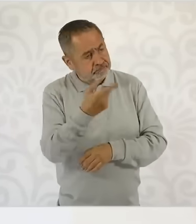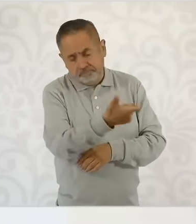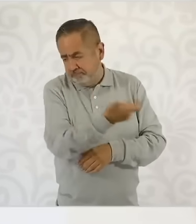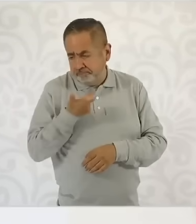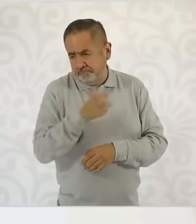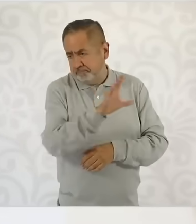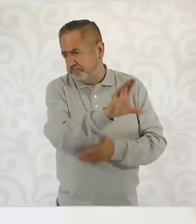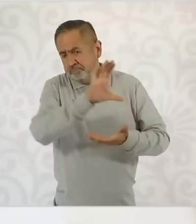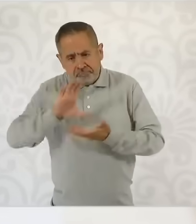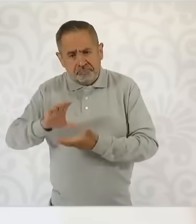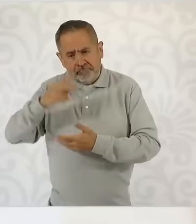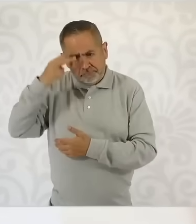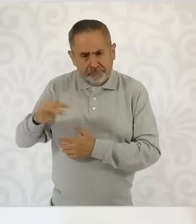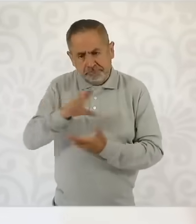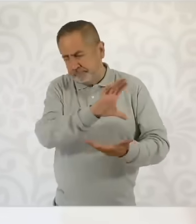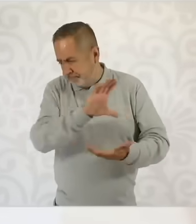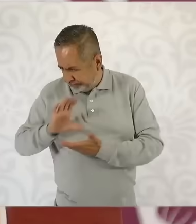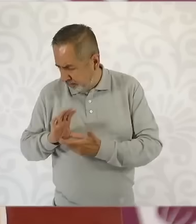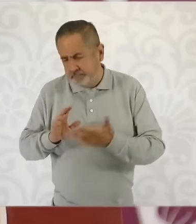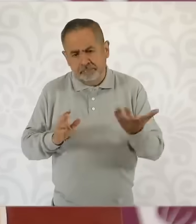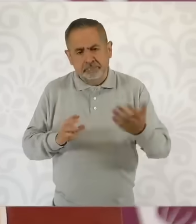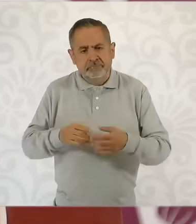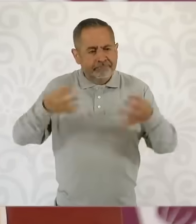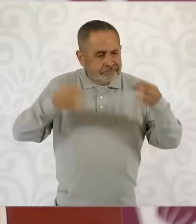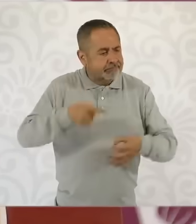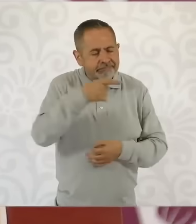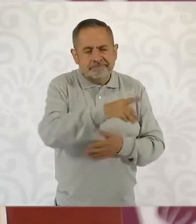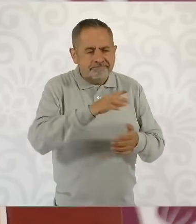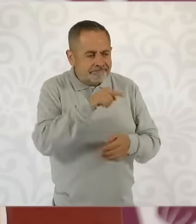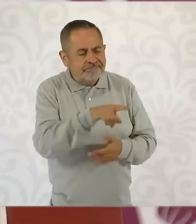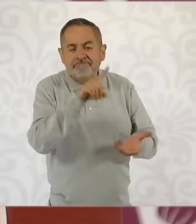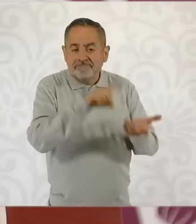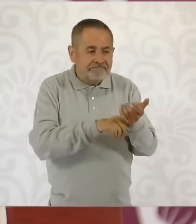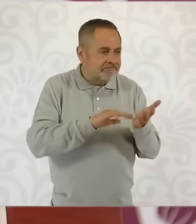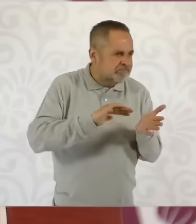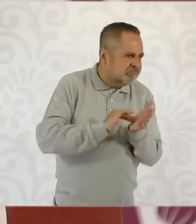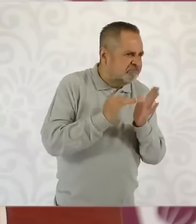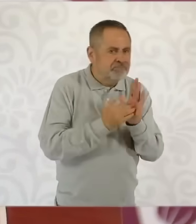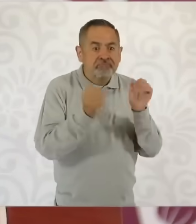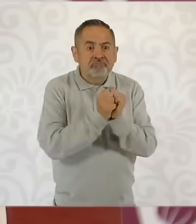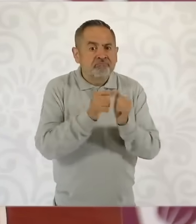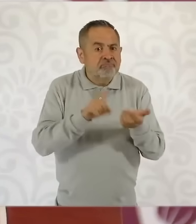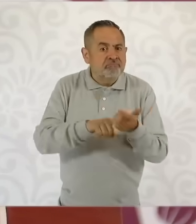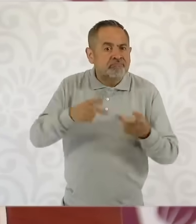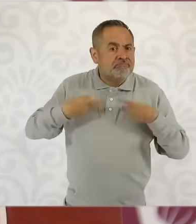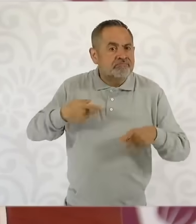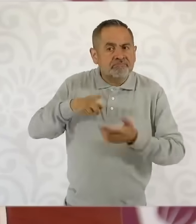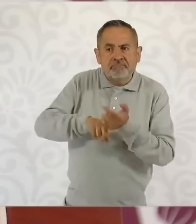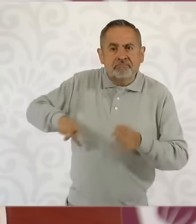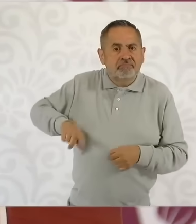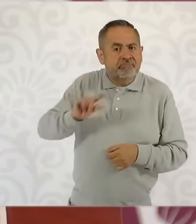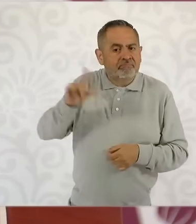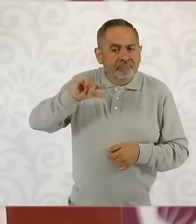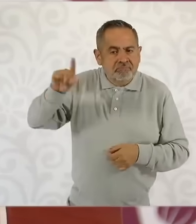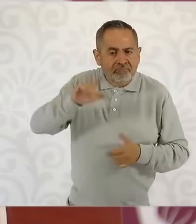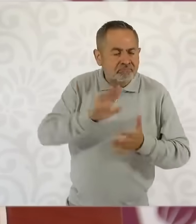porque es un reconocimiento de que en efecto había un modus operandi de esta persona con funcionarios del